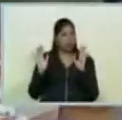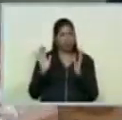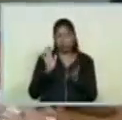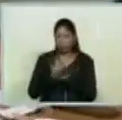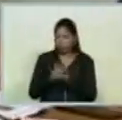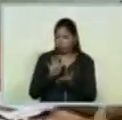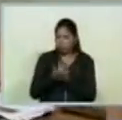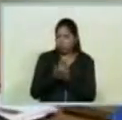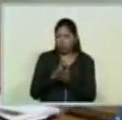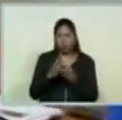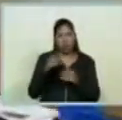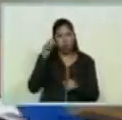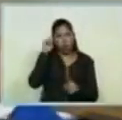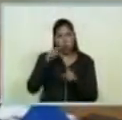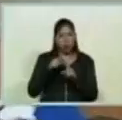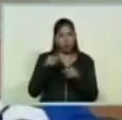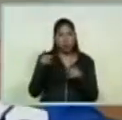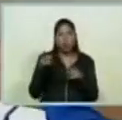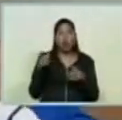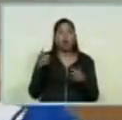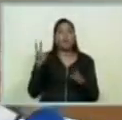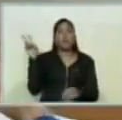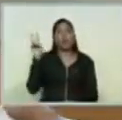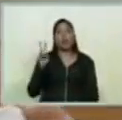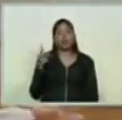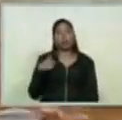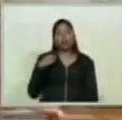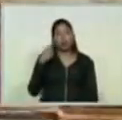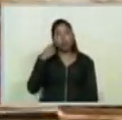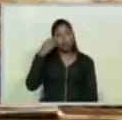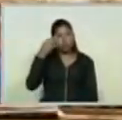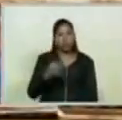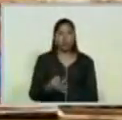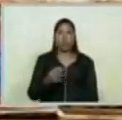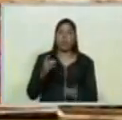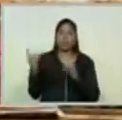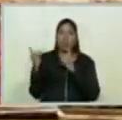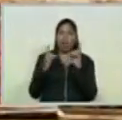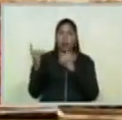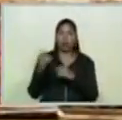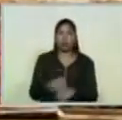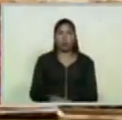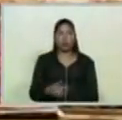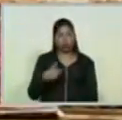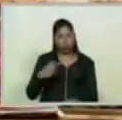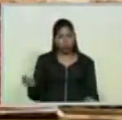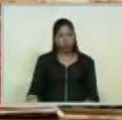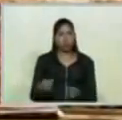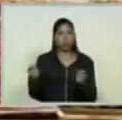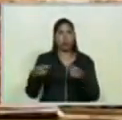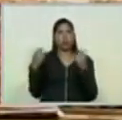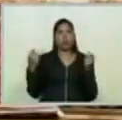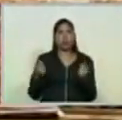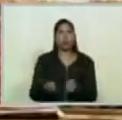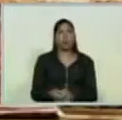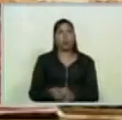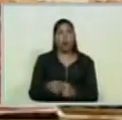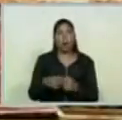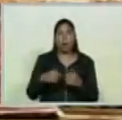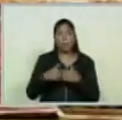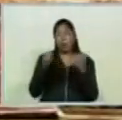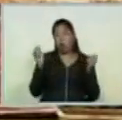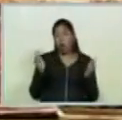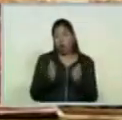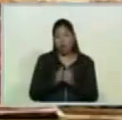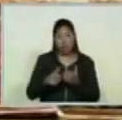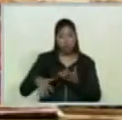paz. Yo creo en el diálogo, creo en la palabra y lo he promovido en situaciones de violencia extrema como